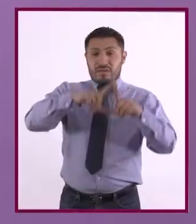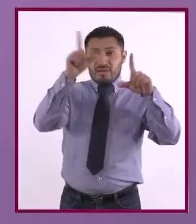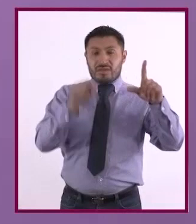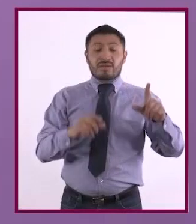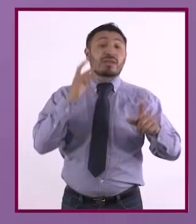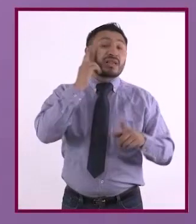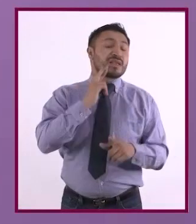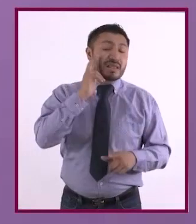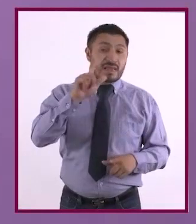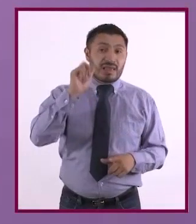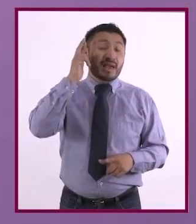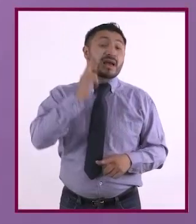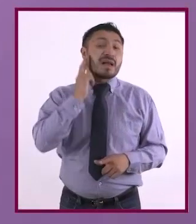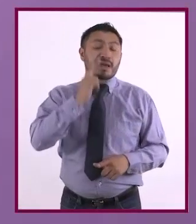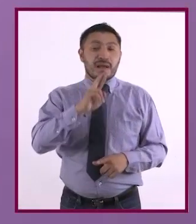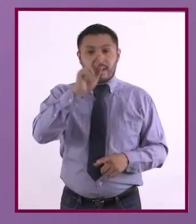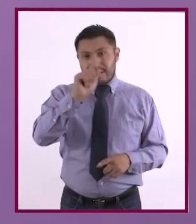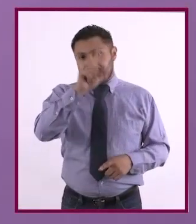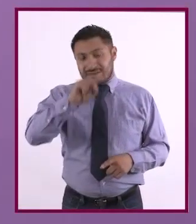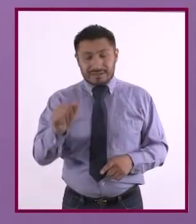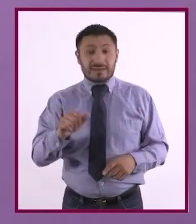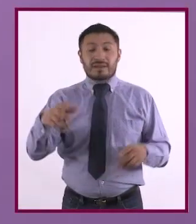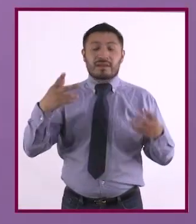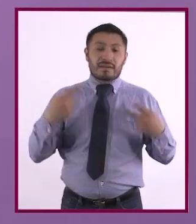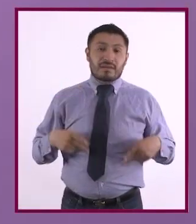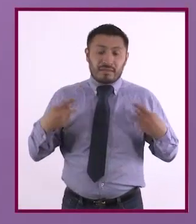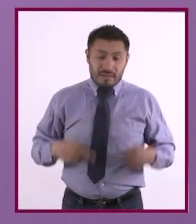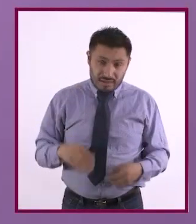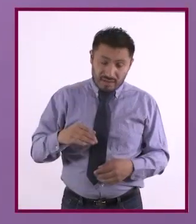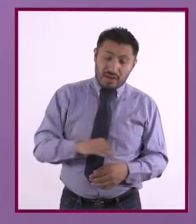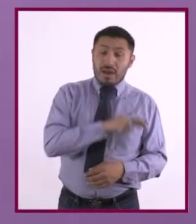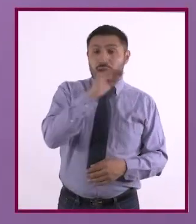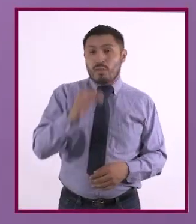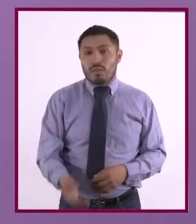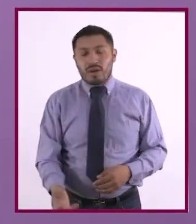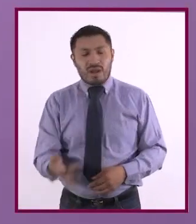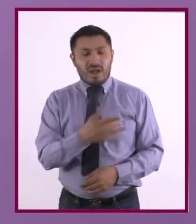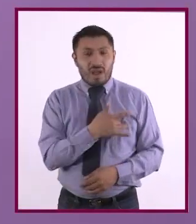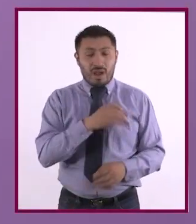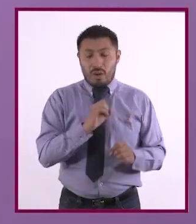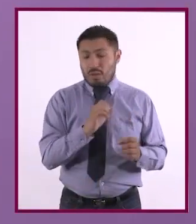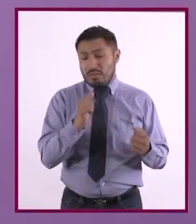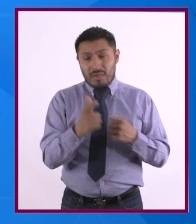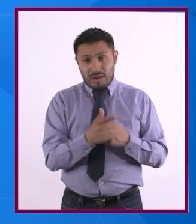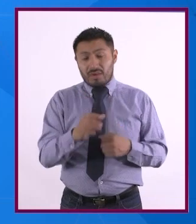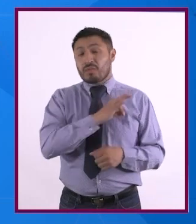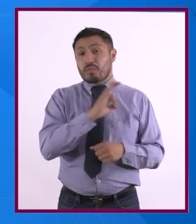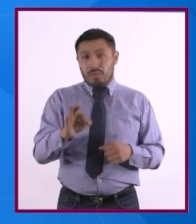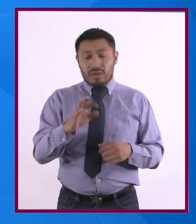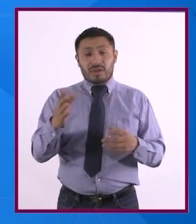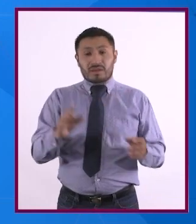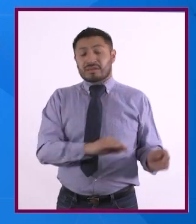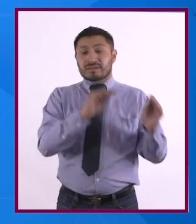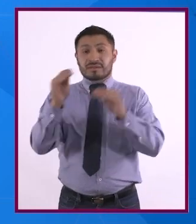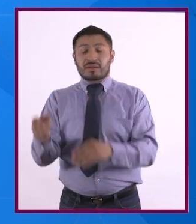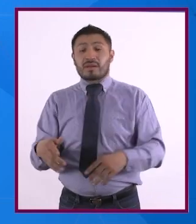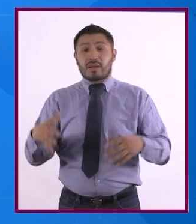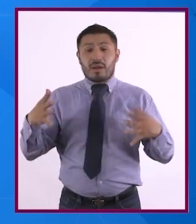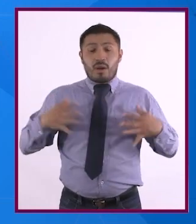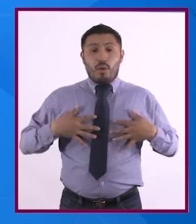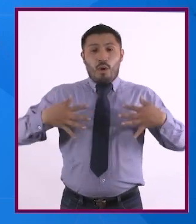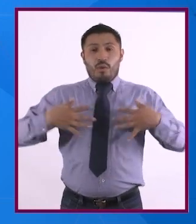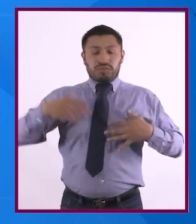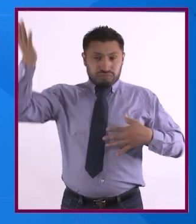un donante que haya fallecido por muerte cerebral o paro cardíaco pueden realizarse los siguientes trasplantes: pulmones,